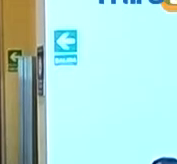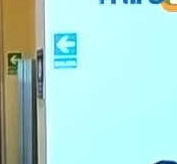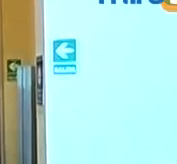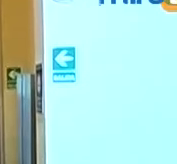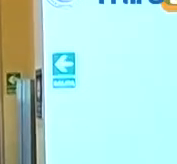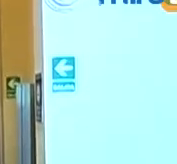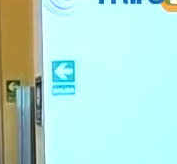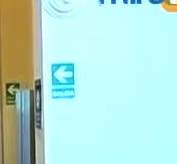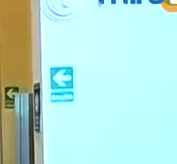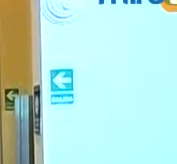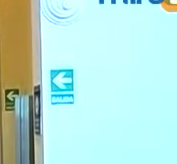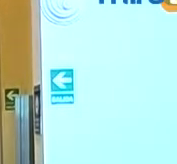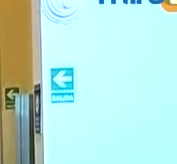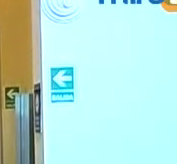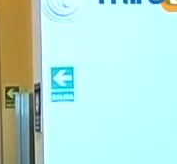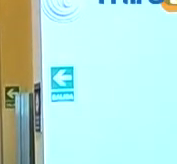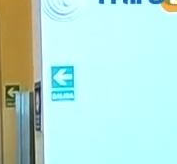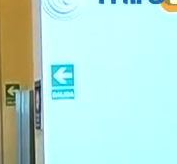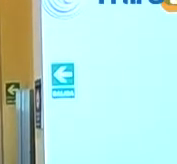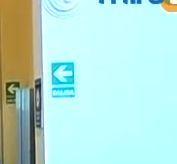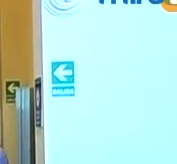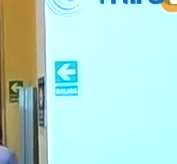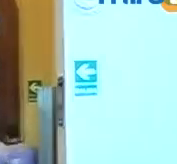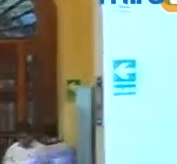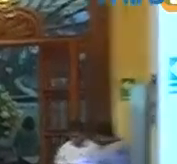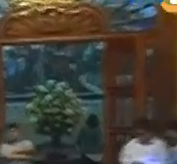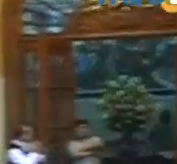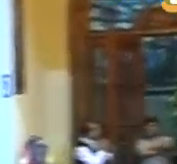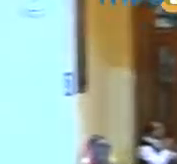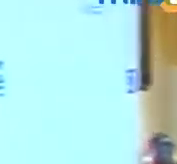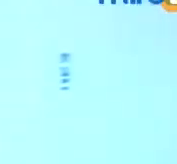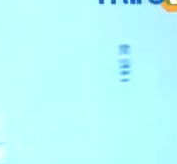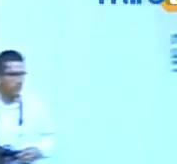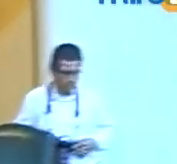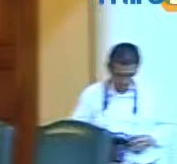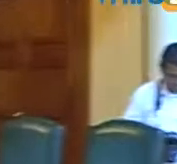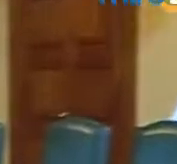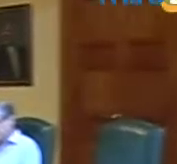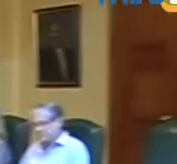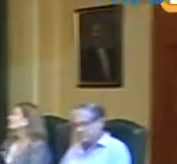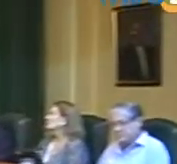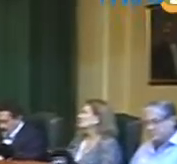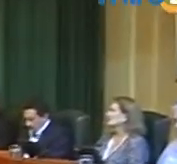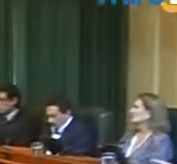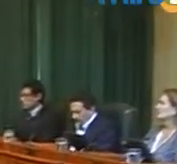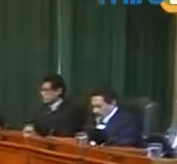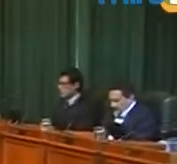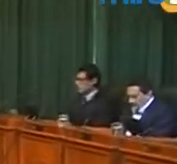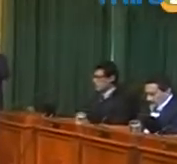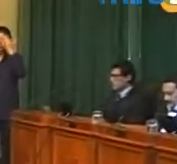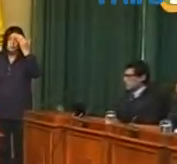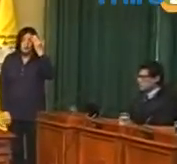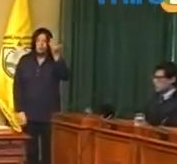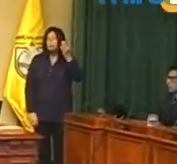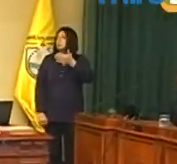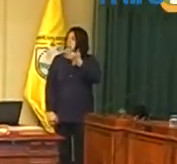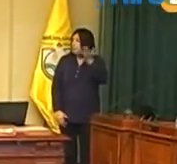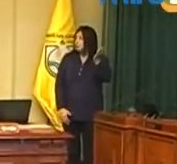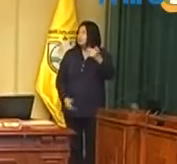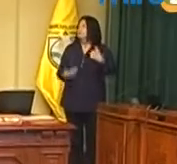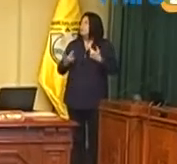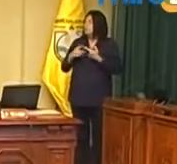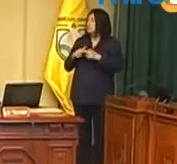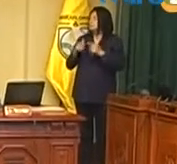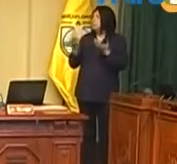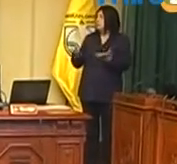Valencia, también del Colegio Pestalozzi. Daniel, muchas gracias. Entonces, con el saludo a ellos, vamos ya a